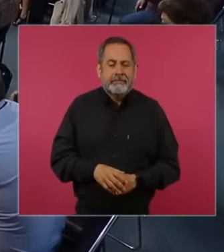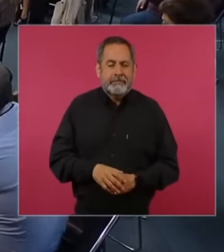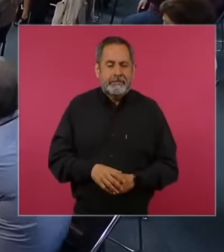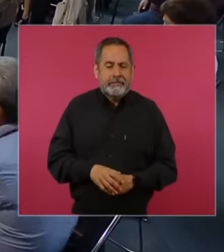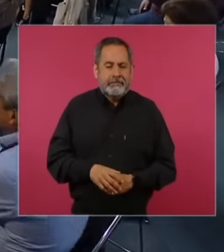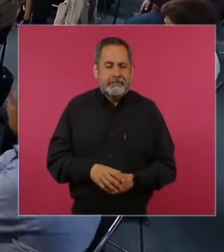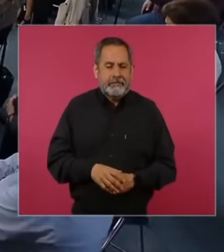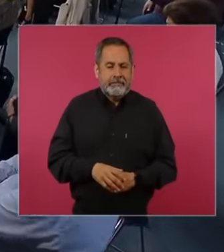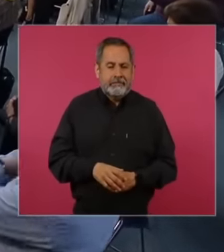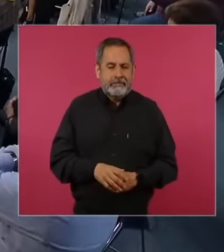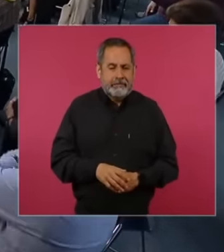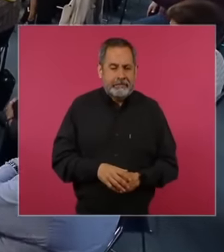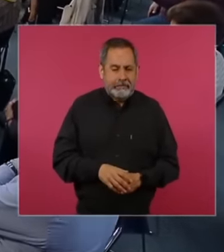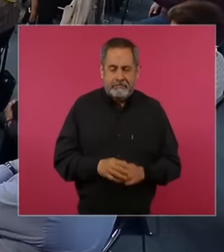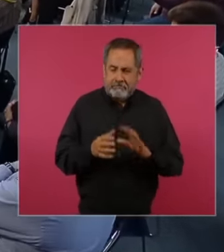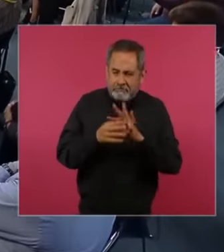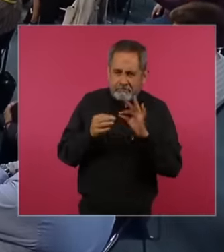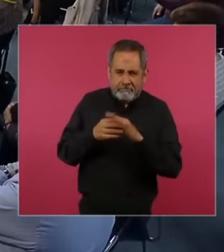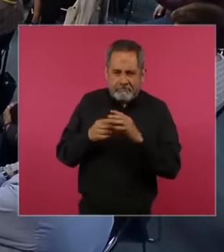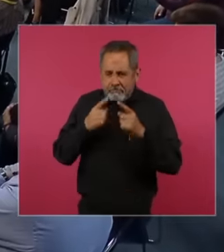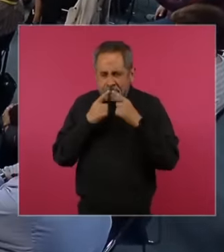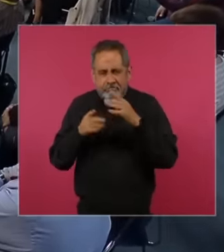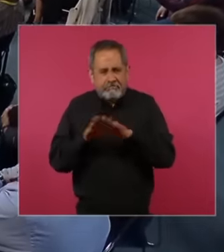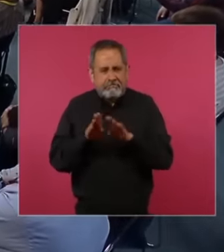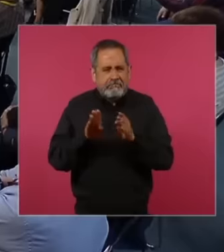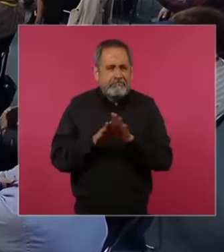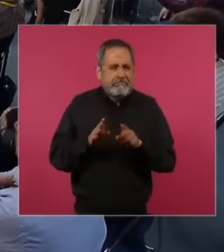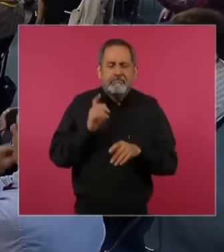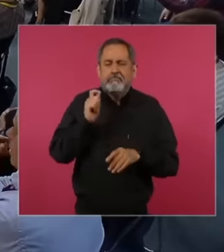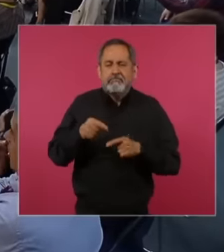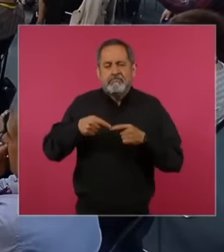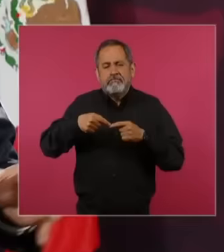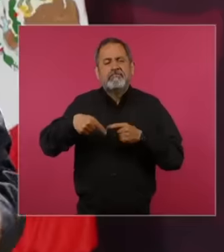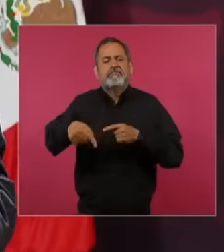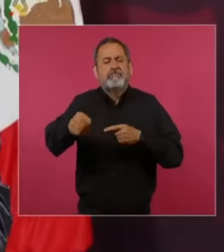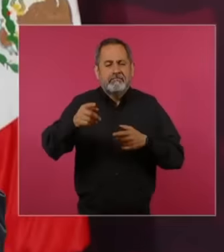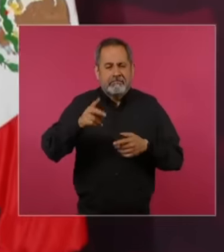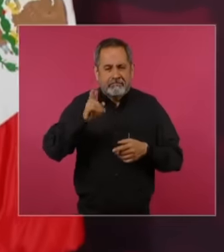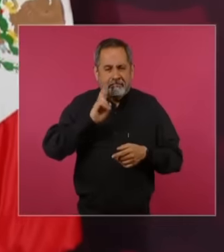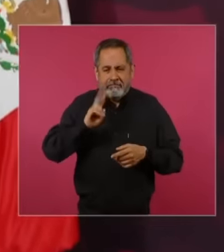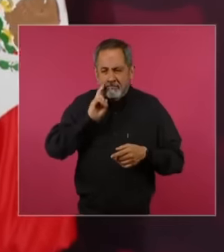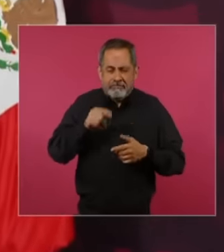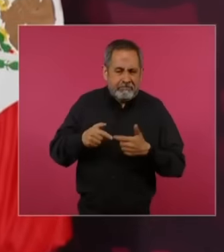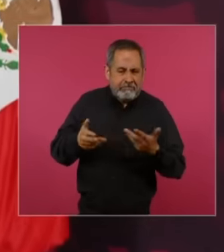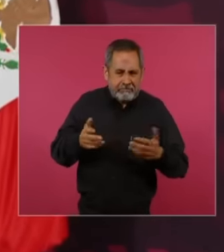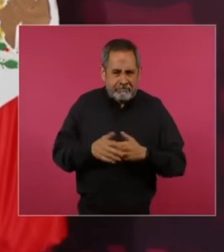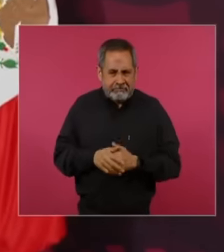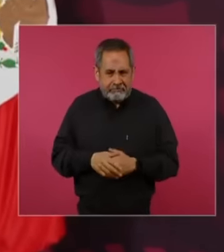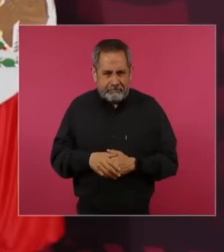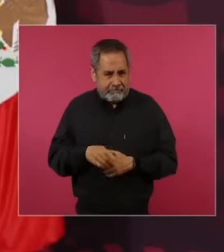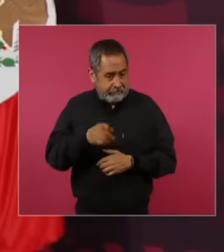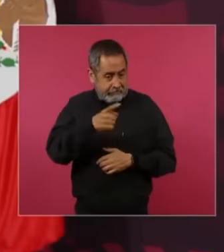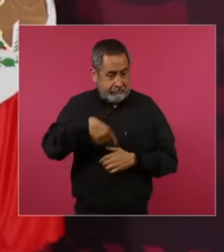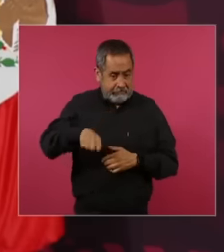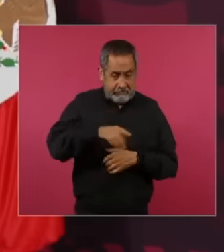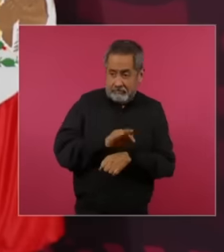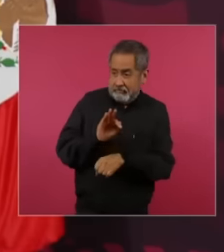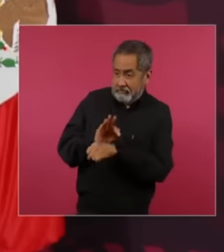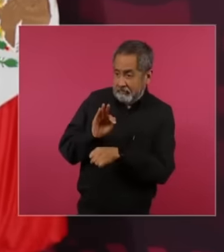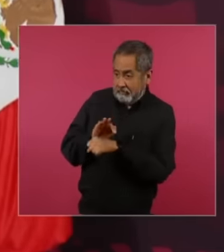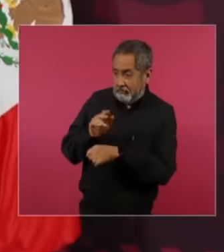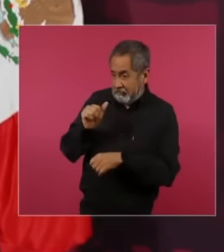Se está definiendo si van a quedar los que están a favor del